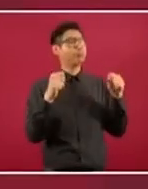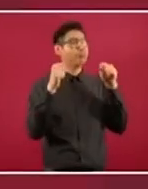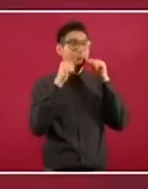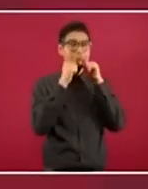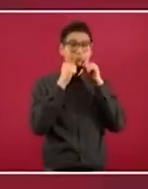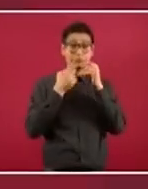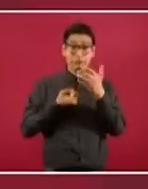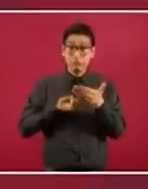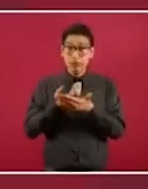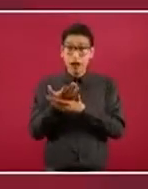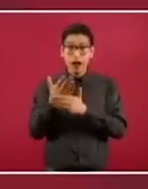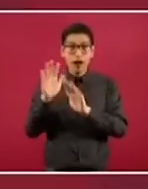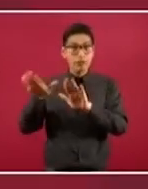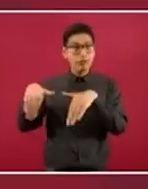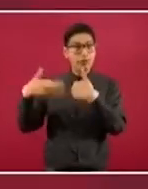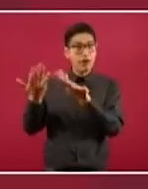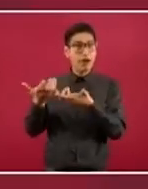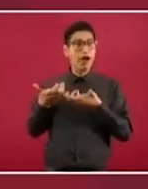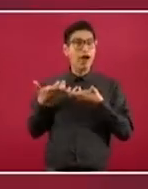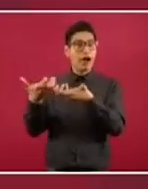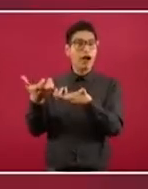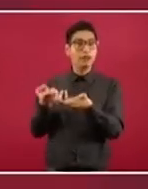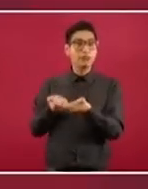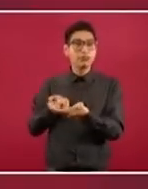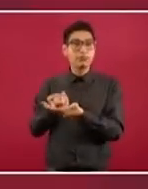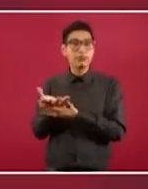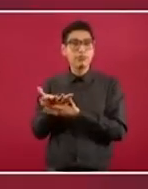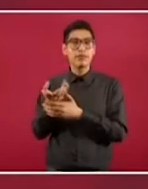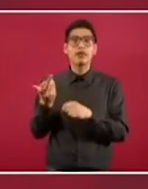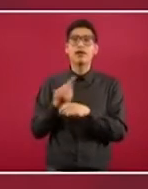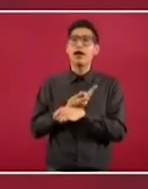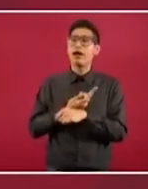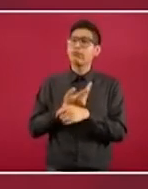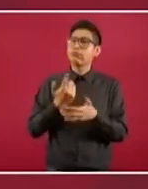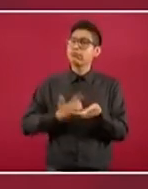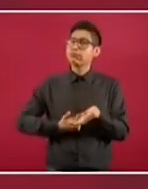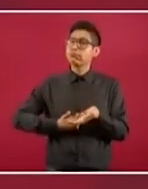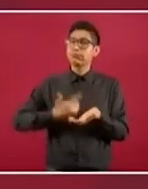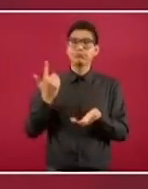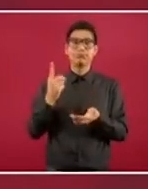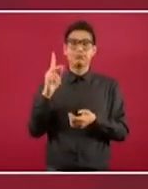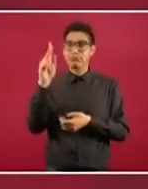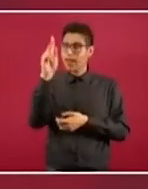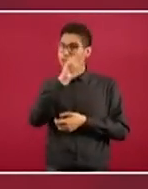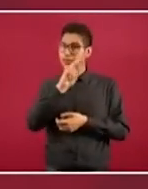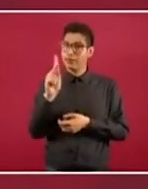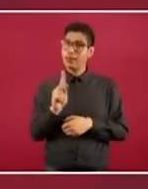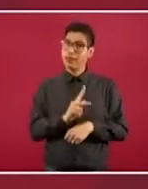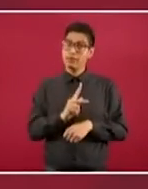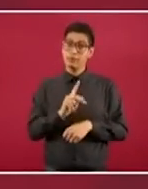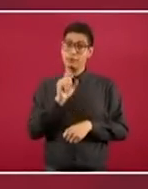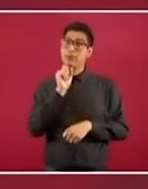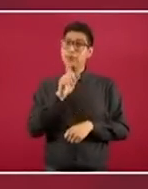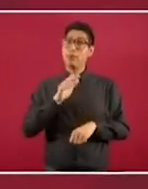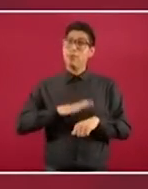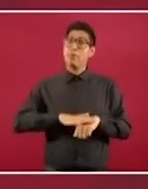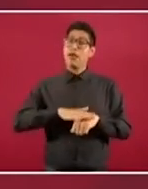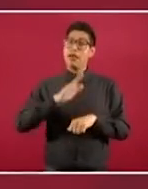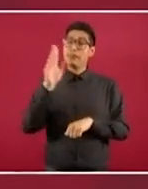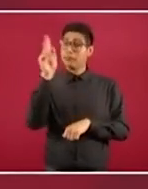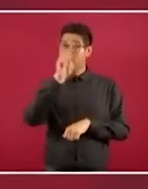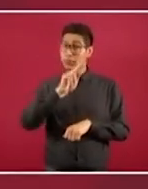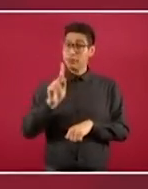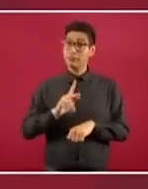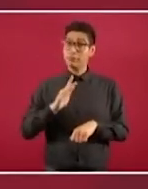todo para quienes tienen una condición crónica que compromete su sistema inmune y